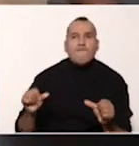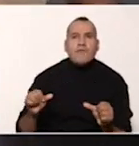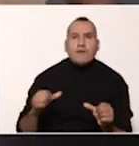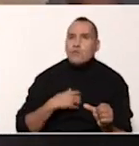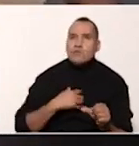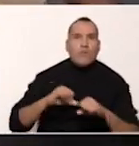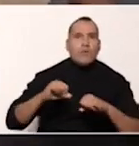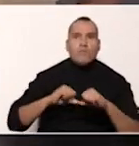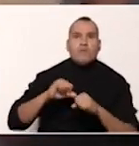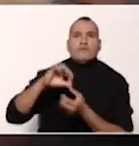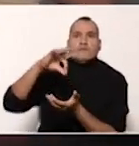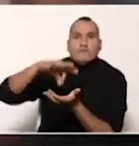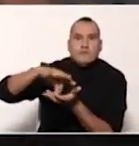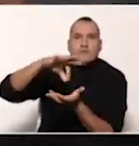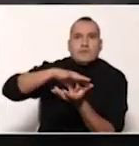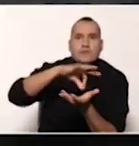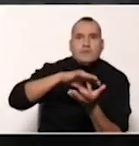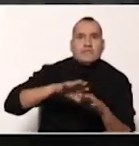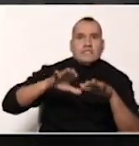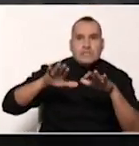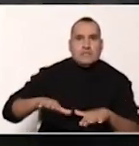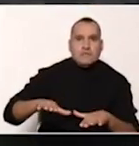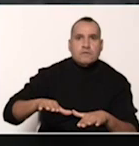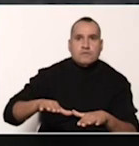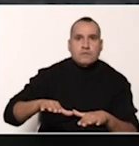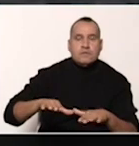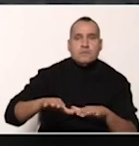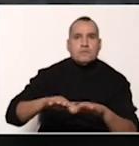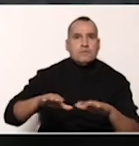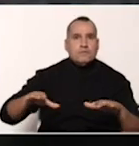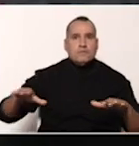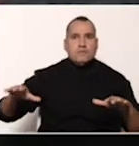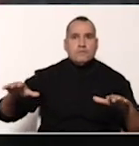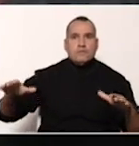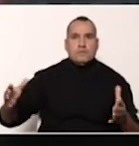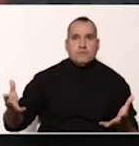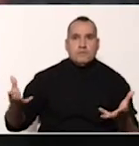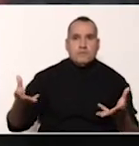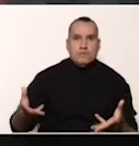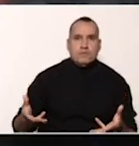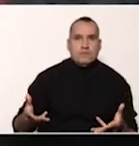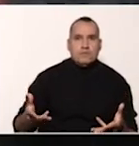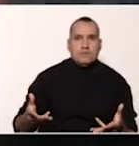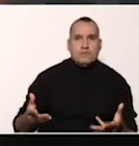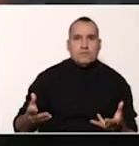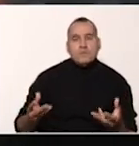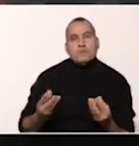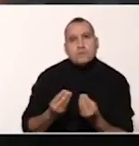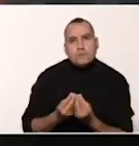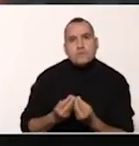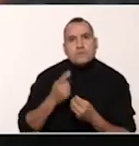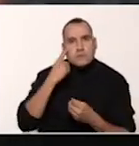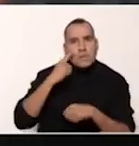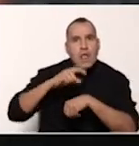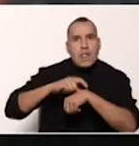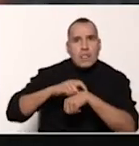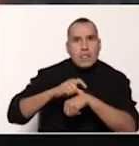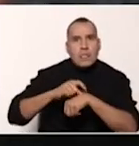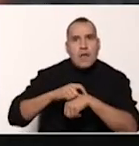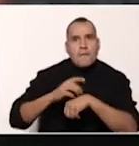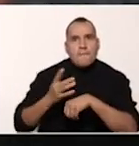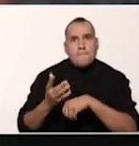puede mover. Esto se puede realizar en bandeja o en otros recipientes que cumplan con las funciones y el tiempo de duración de las